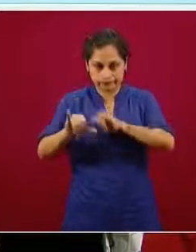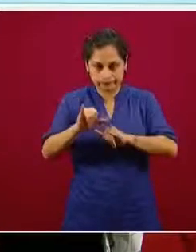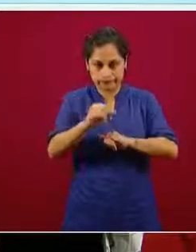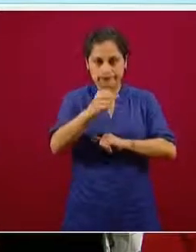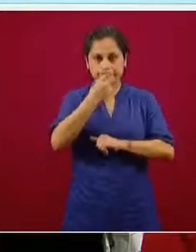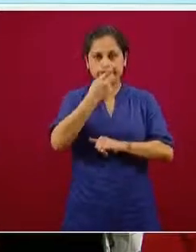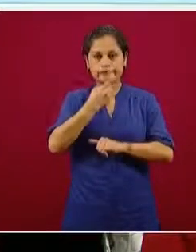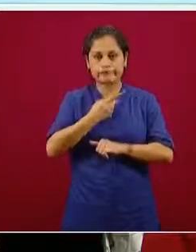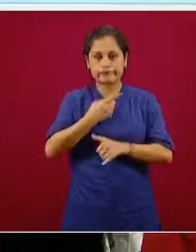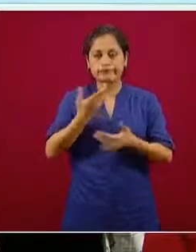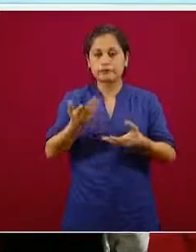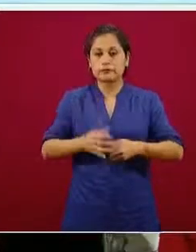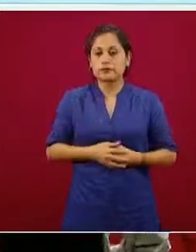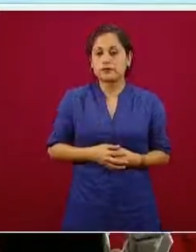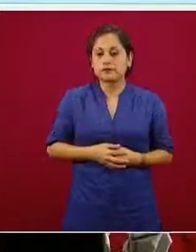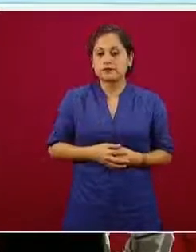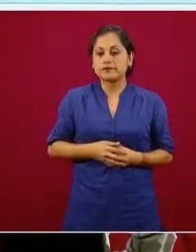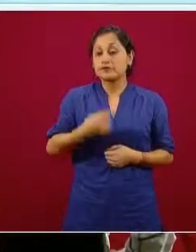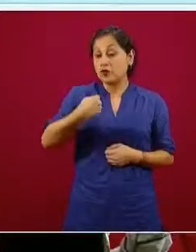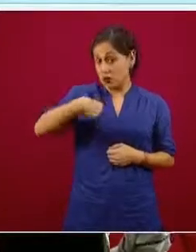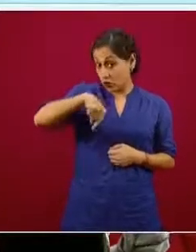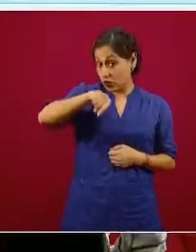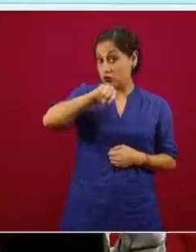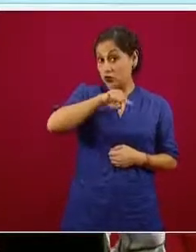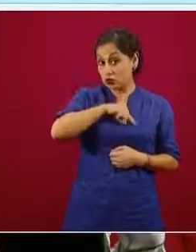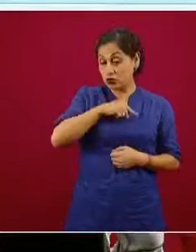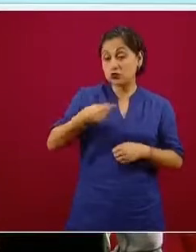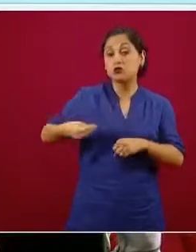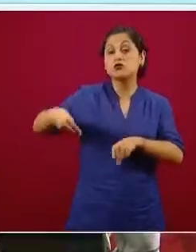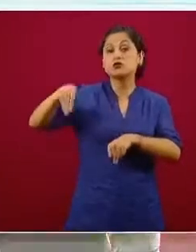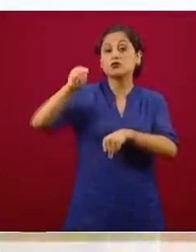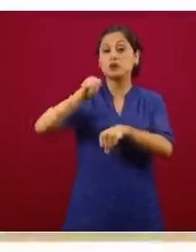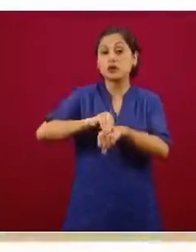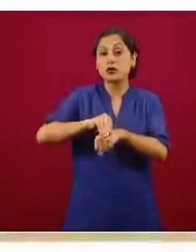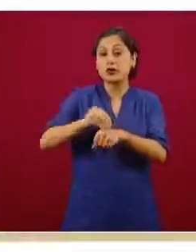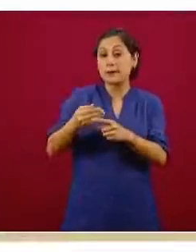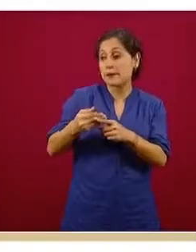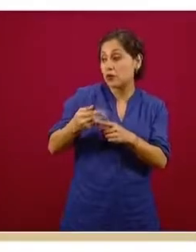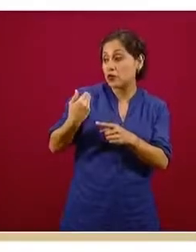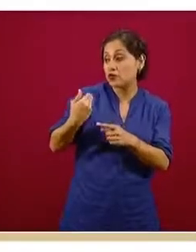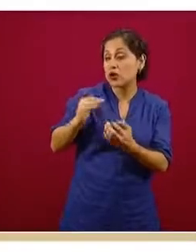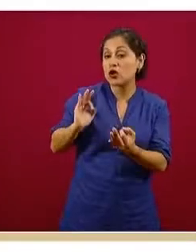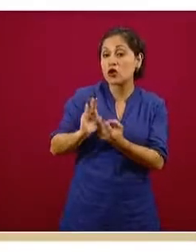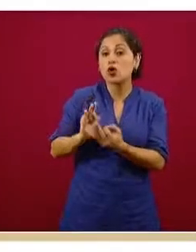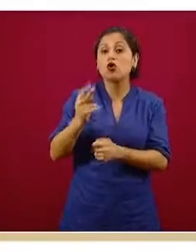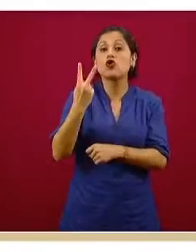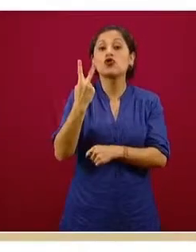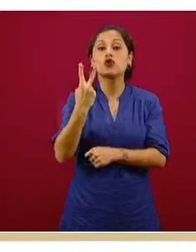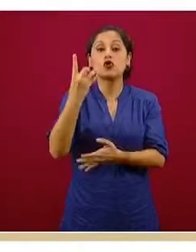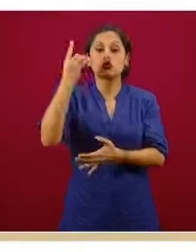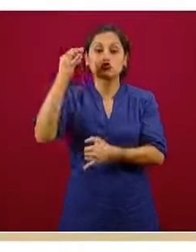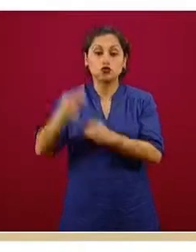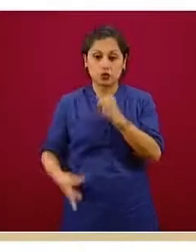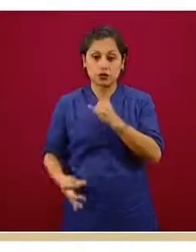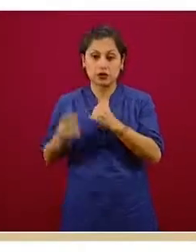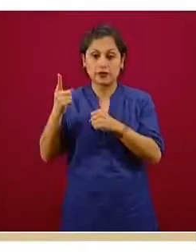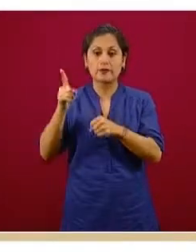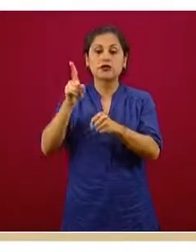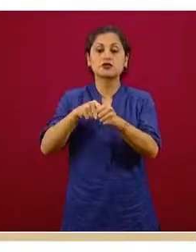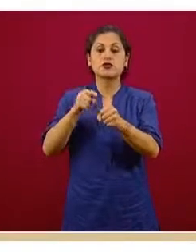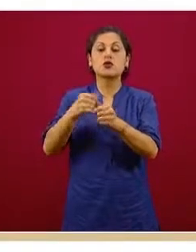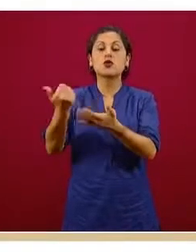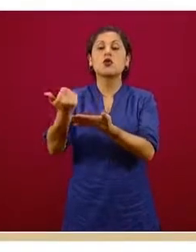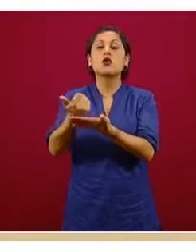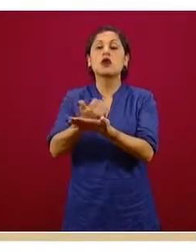Dejamos como referencia siempre las dos más recientes actualizaciones de la misma predicción. En color azul está